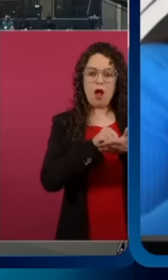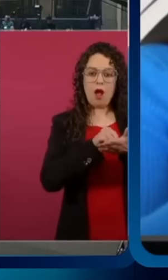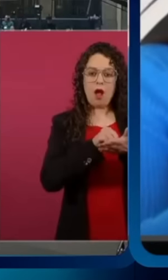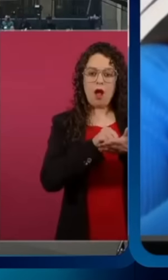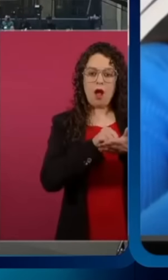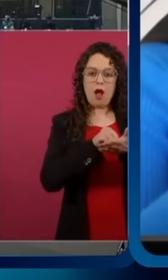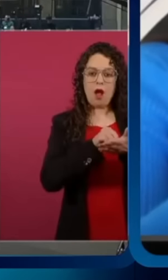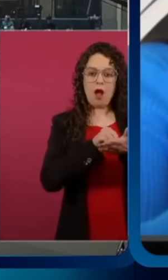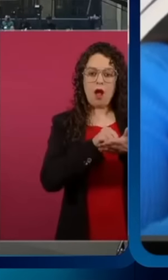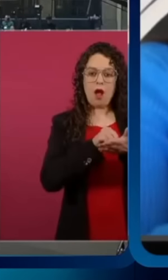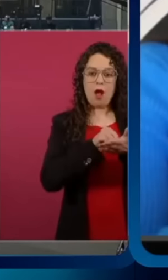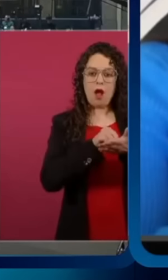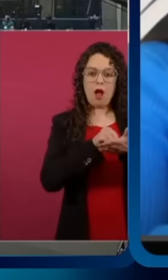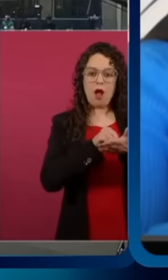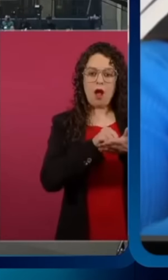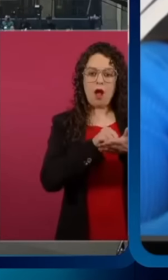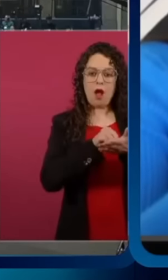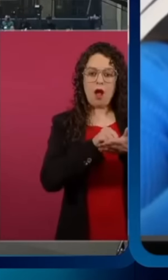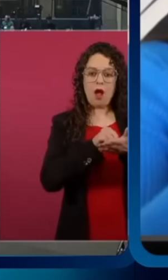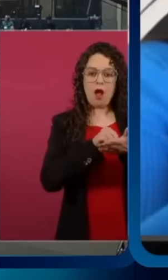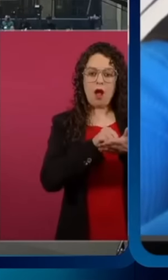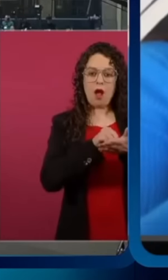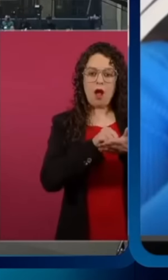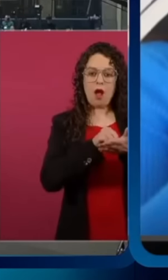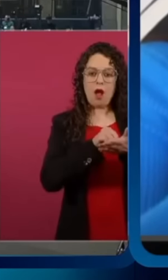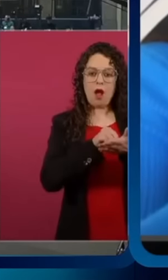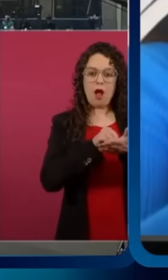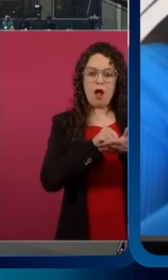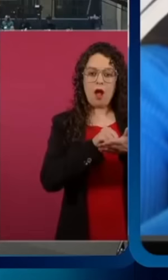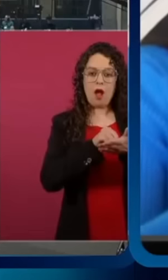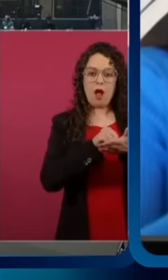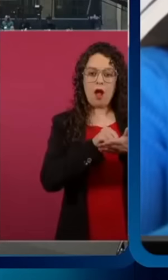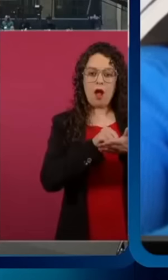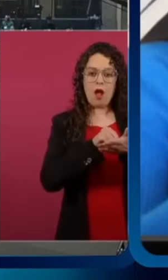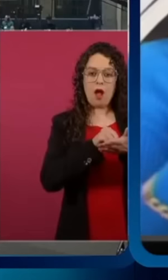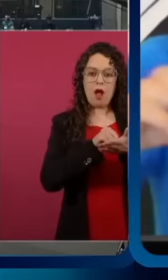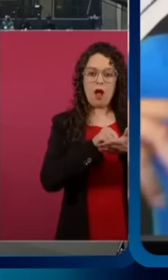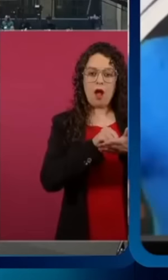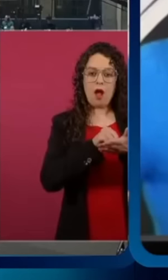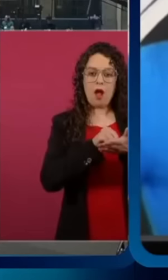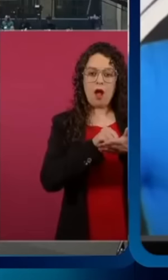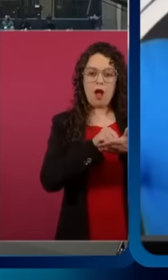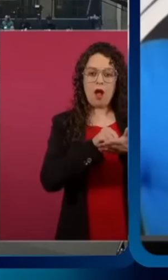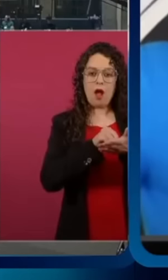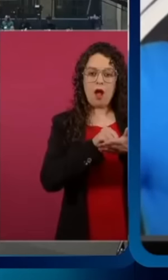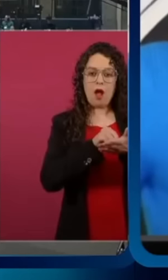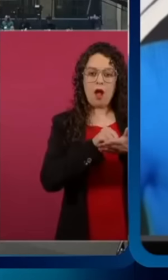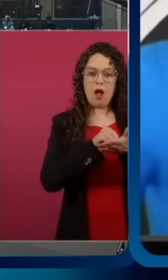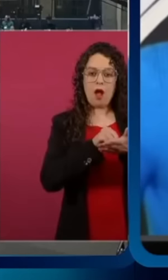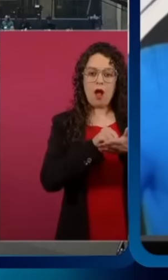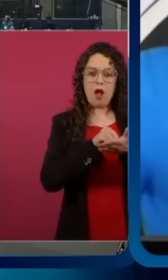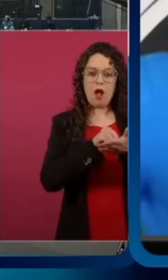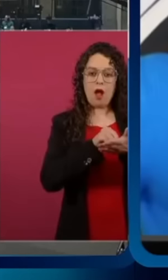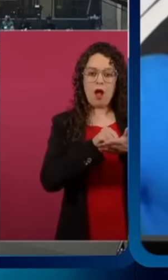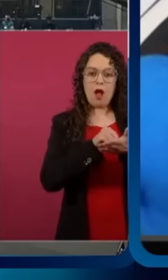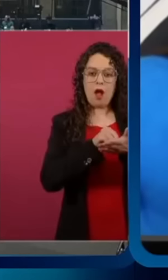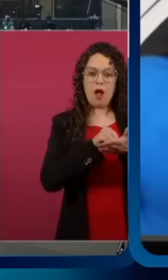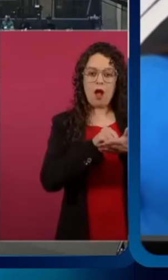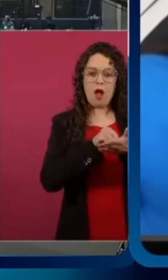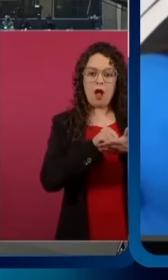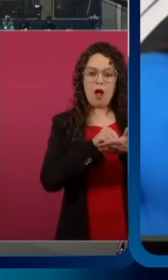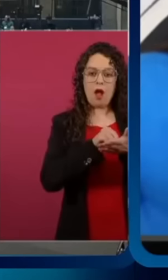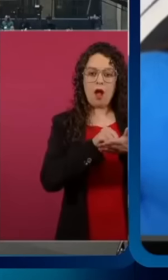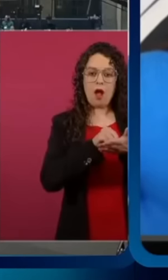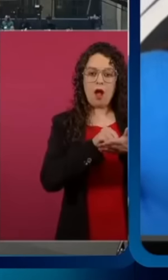que sabemos, bueno, es un personaje que no quiere al presidente Andrés Manuel López Obrador y que está medio tocadisco,